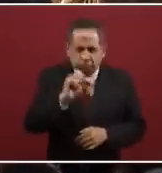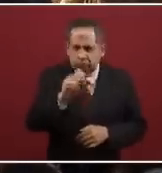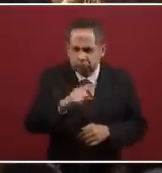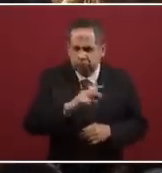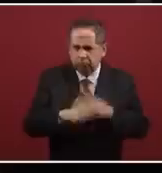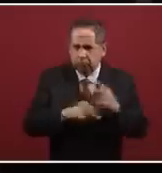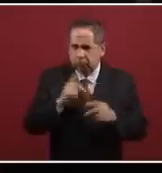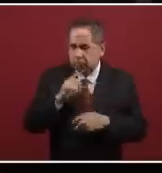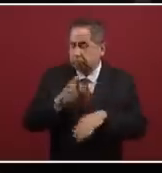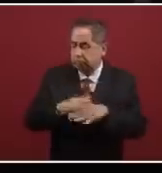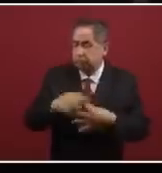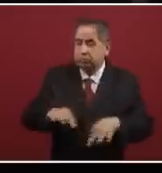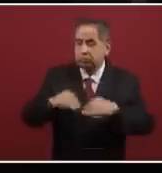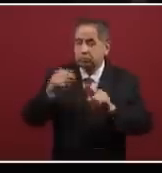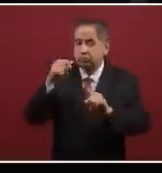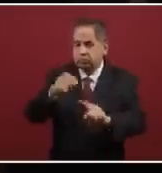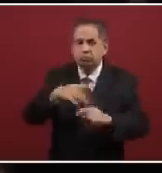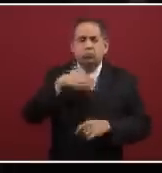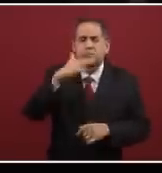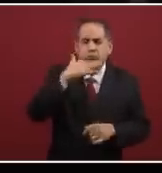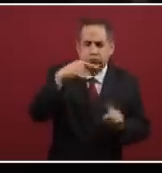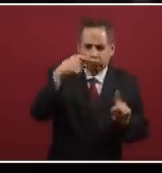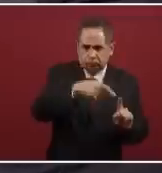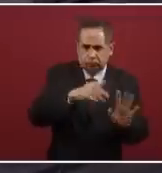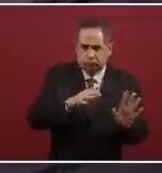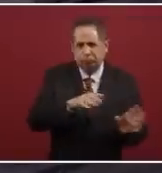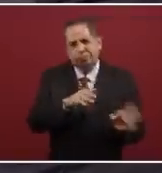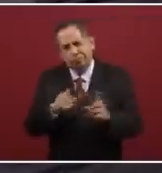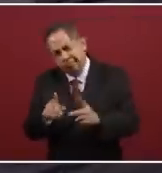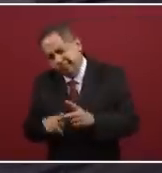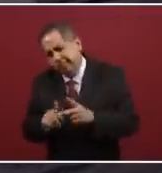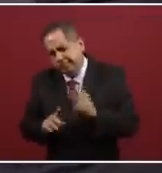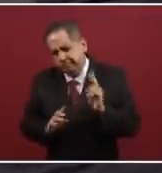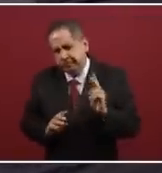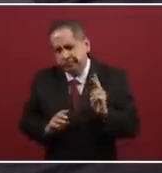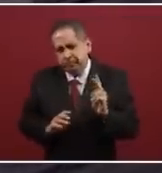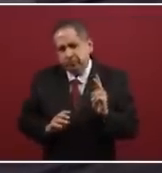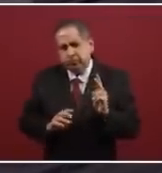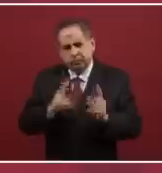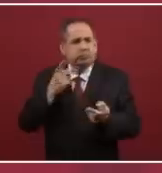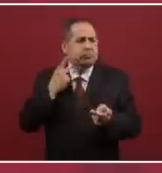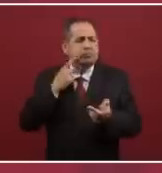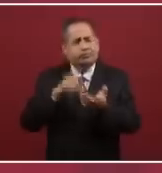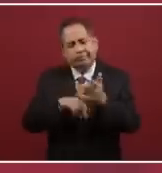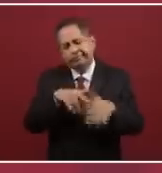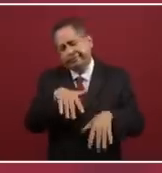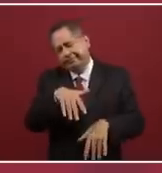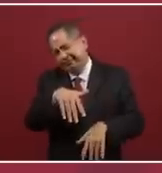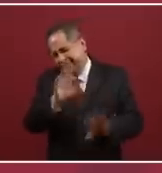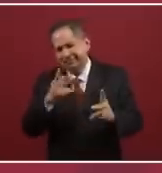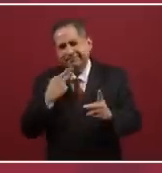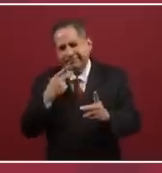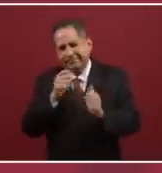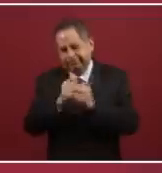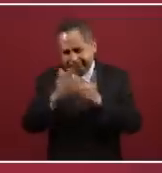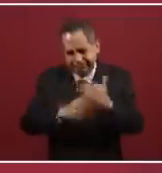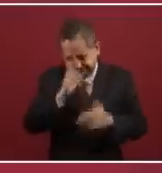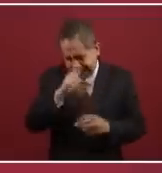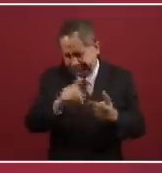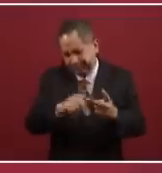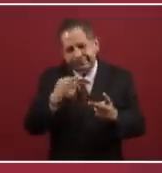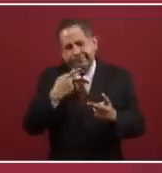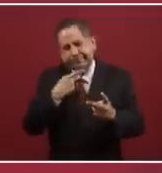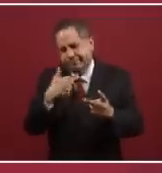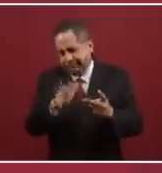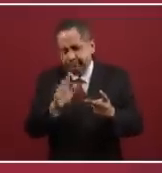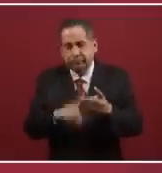también. Pero lo más importante es la corrupción, que lo otro es más politiquería, con todo respeto.